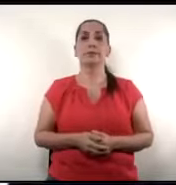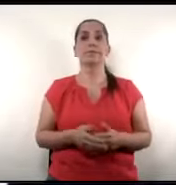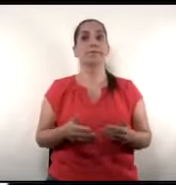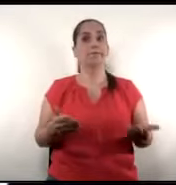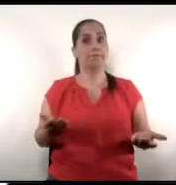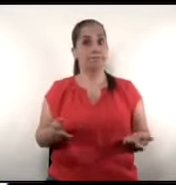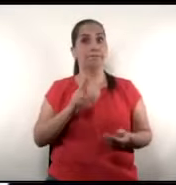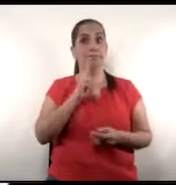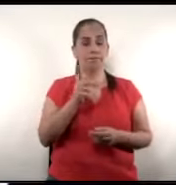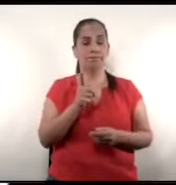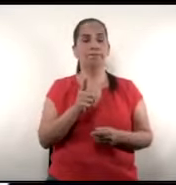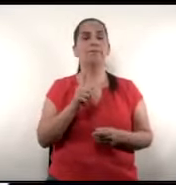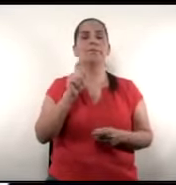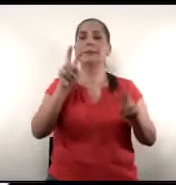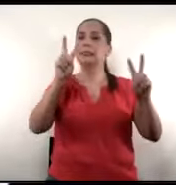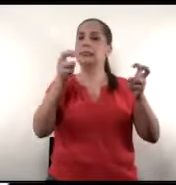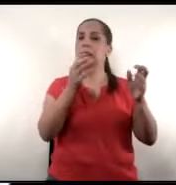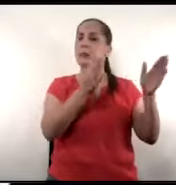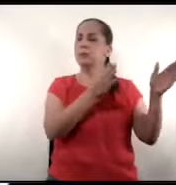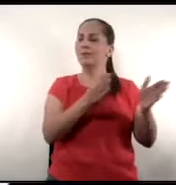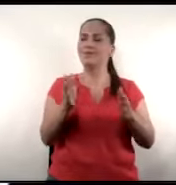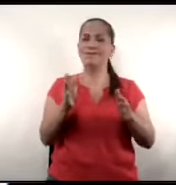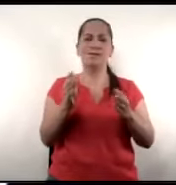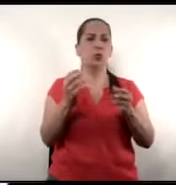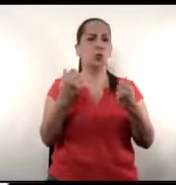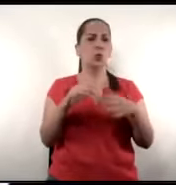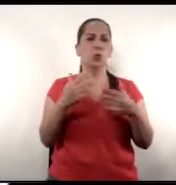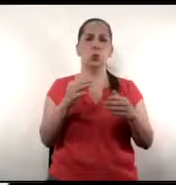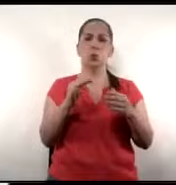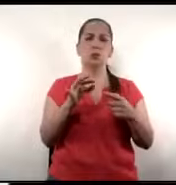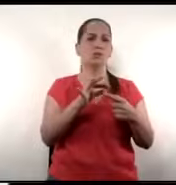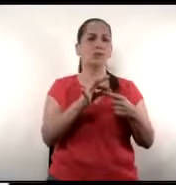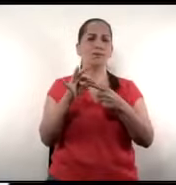Definitivamente el tema de la planificación es crucial.